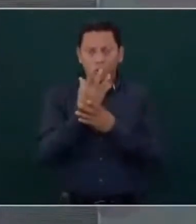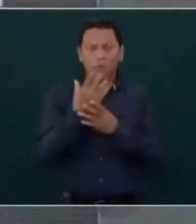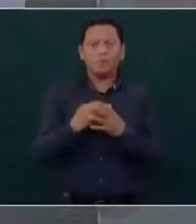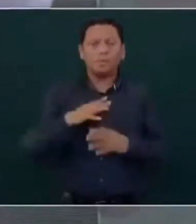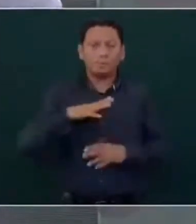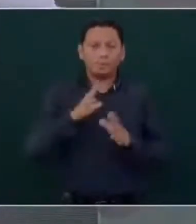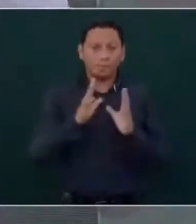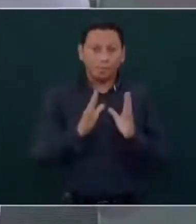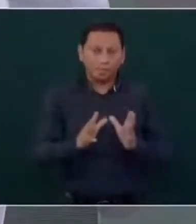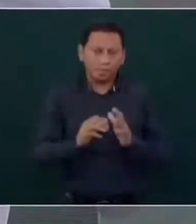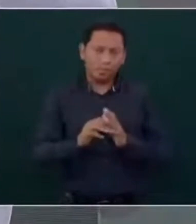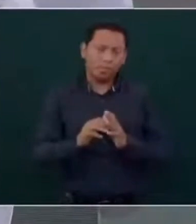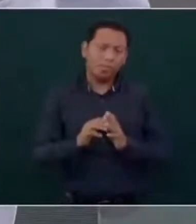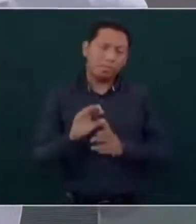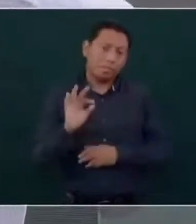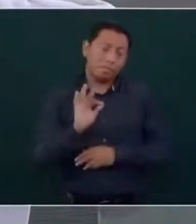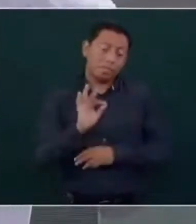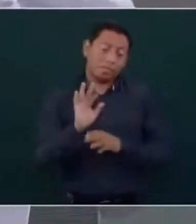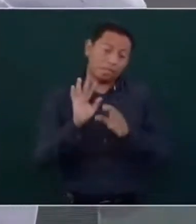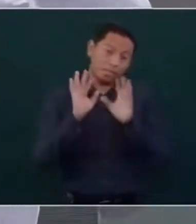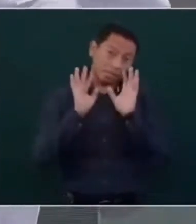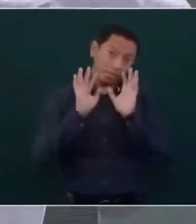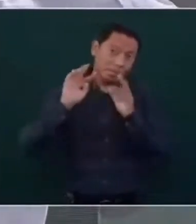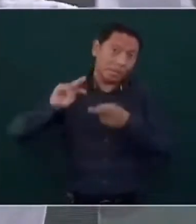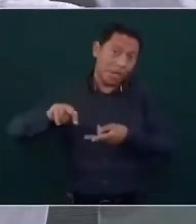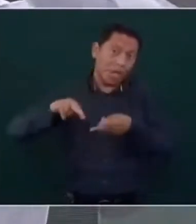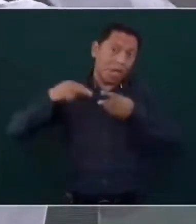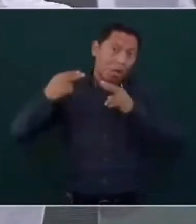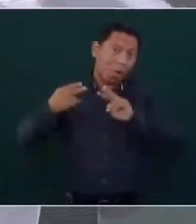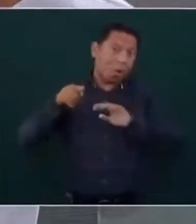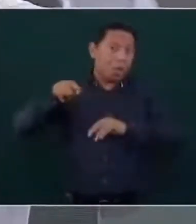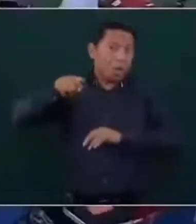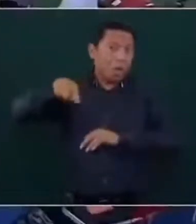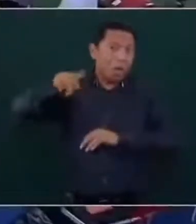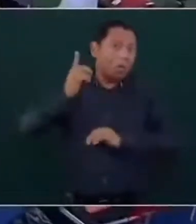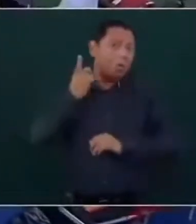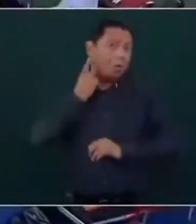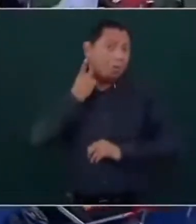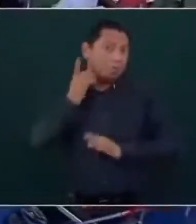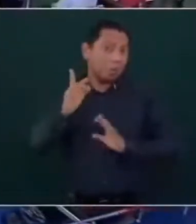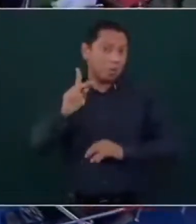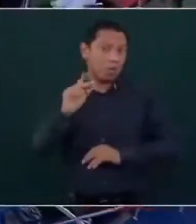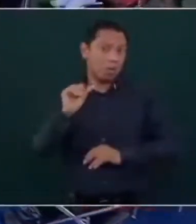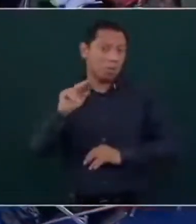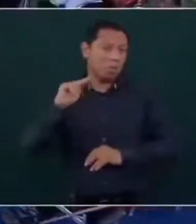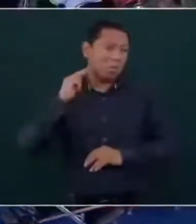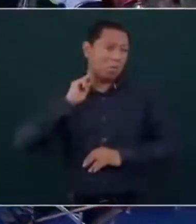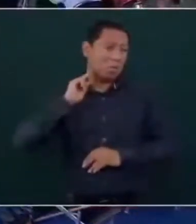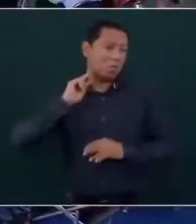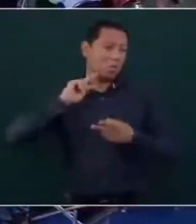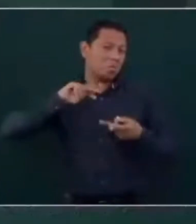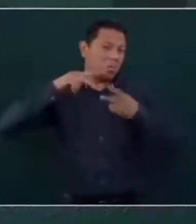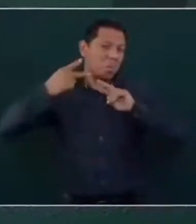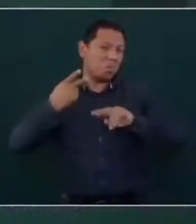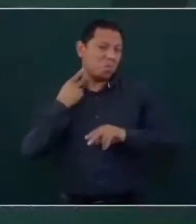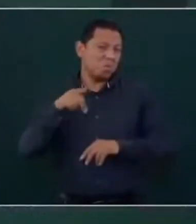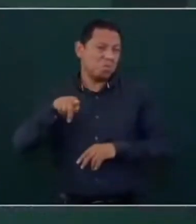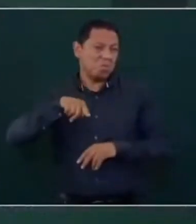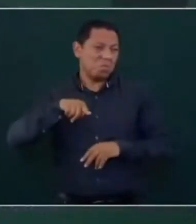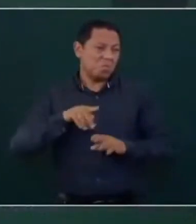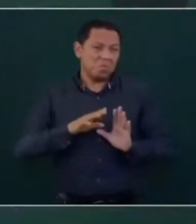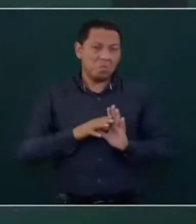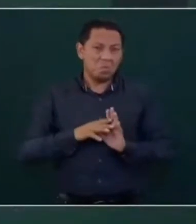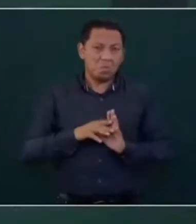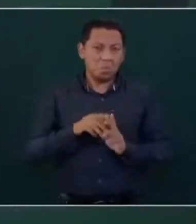aún en contra de diputados del PAN. Se logró una alianza con otros